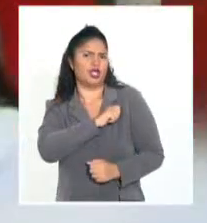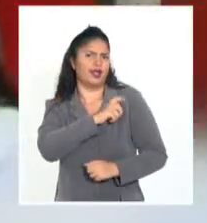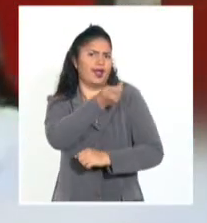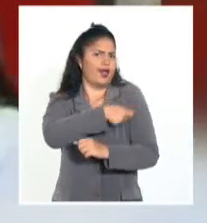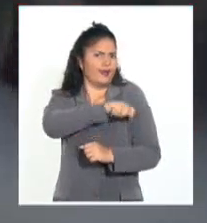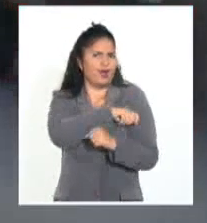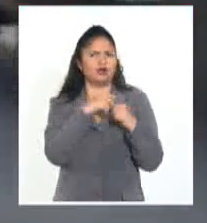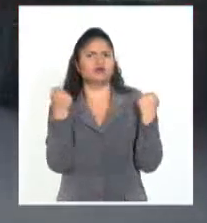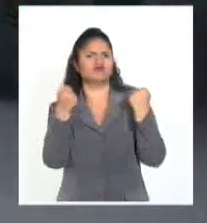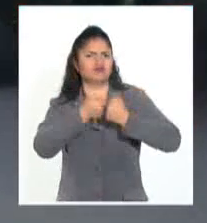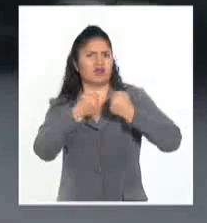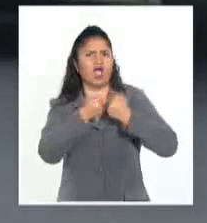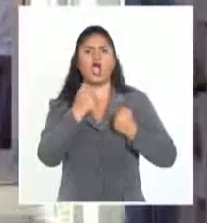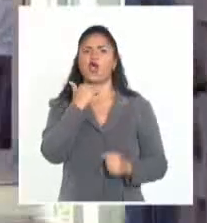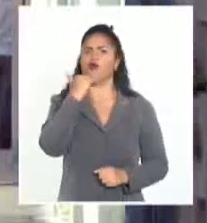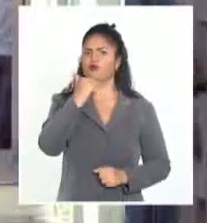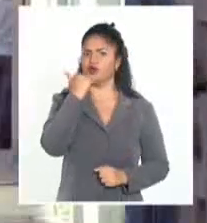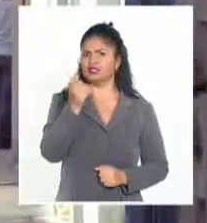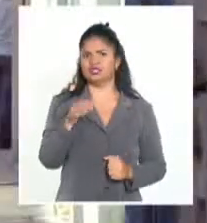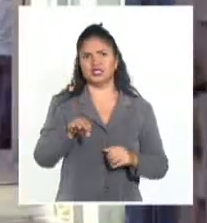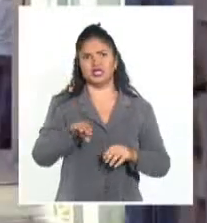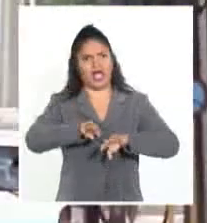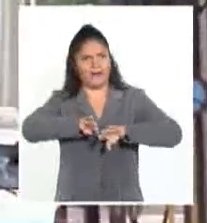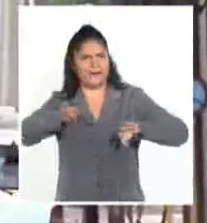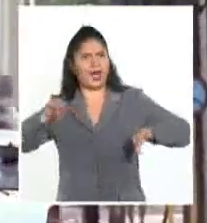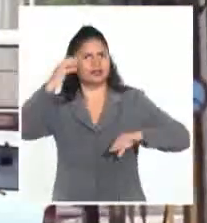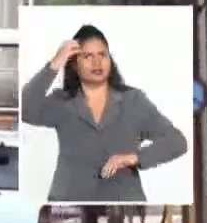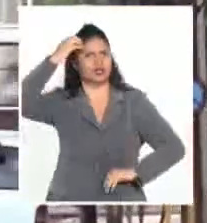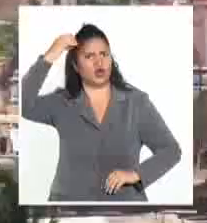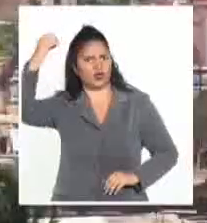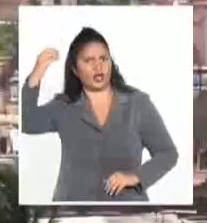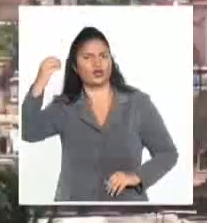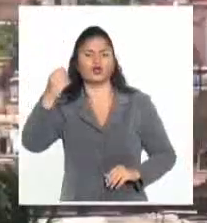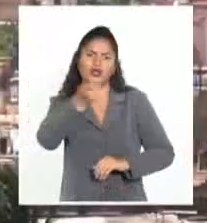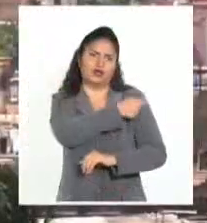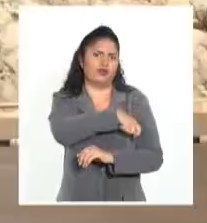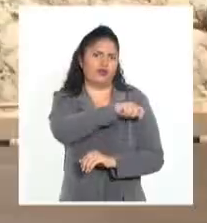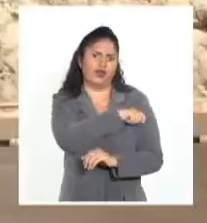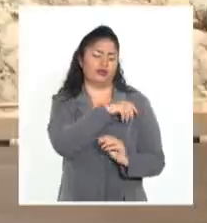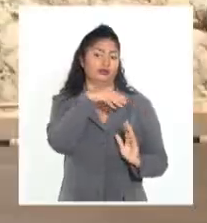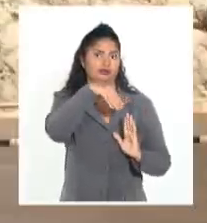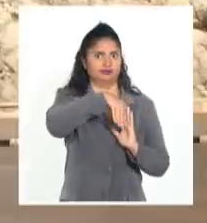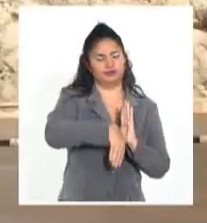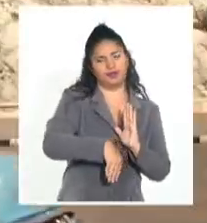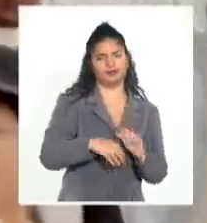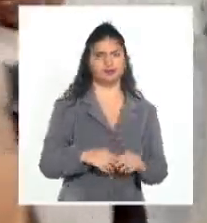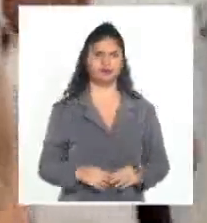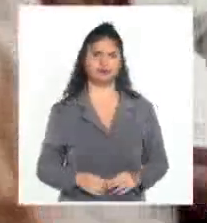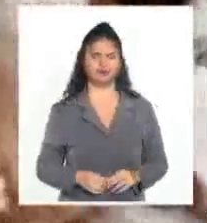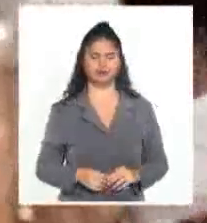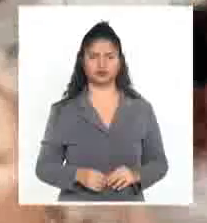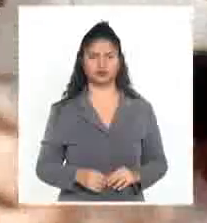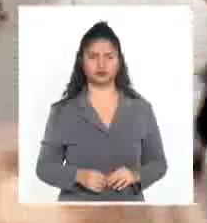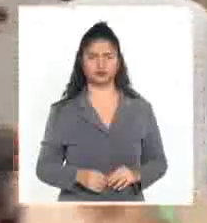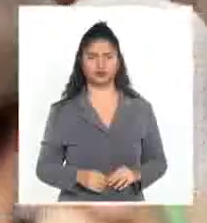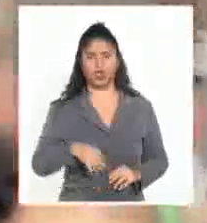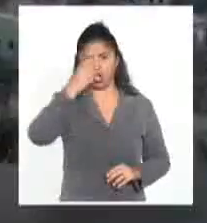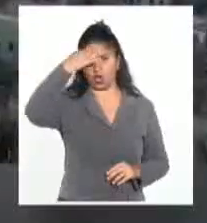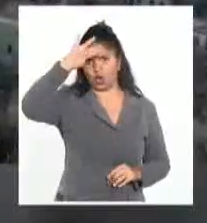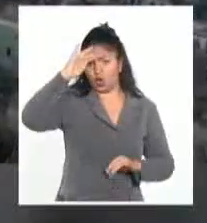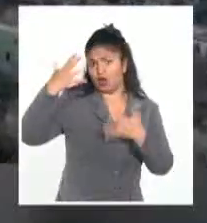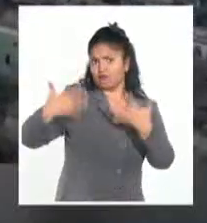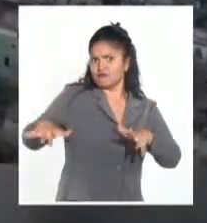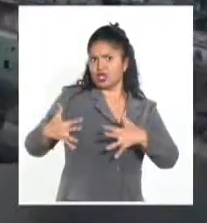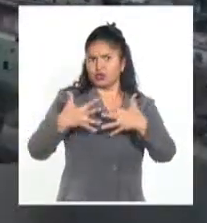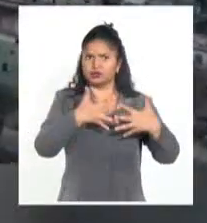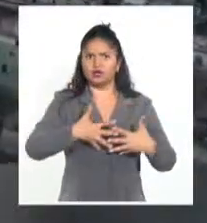ingobernabilidad, inestabilidad social y potenciar la desestabilización. Cuba no le debe gestos a Estados Unidos, ni el gobierno de ese país